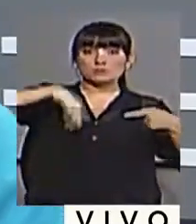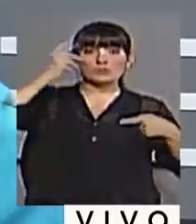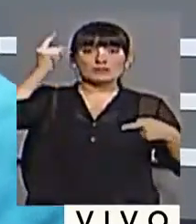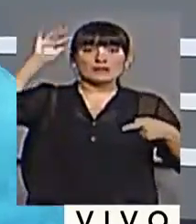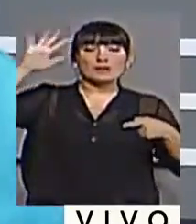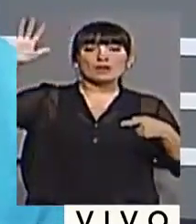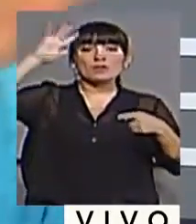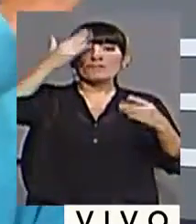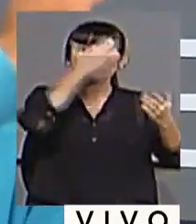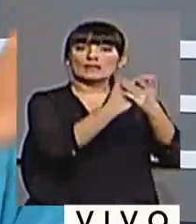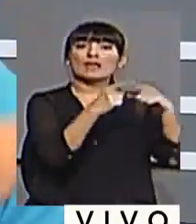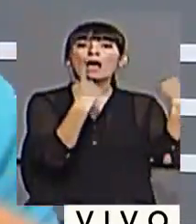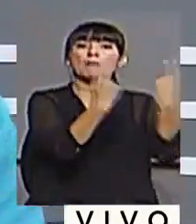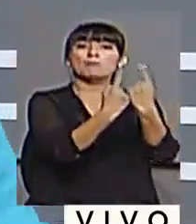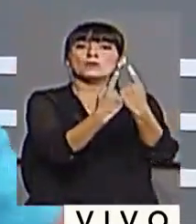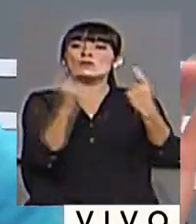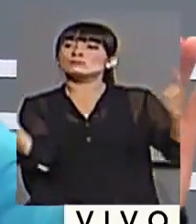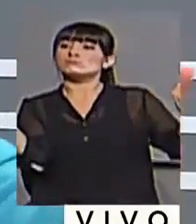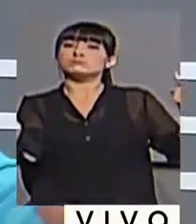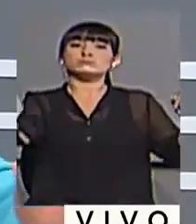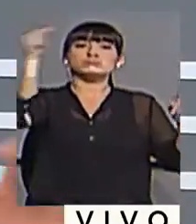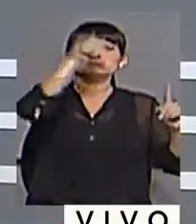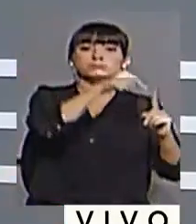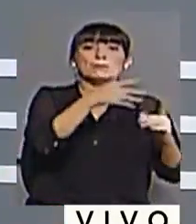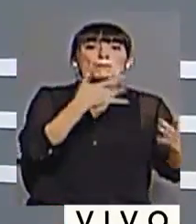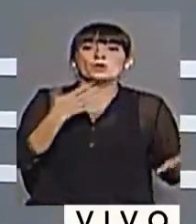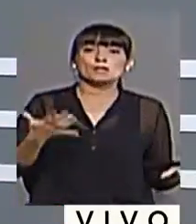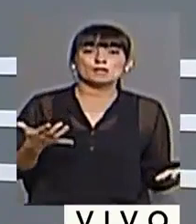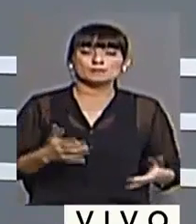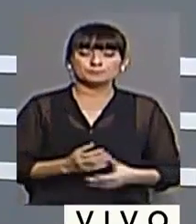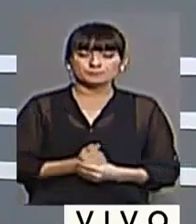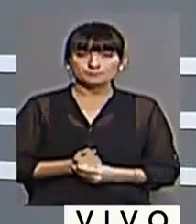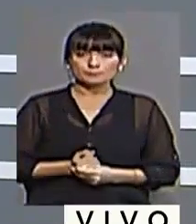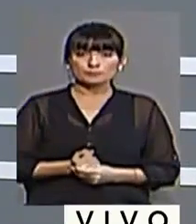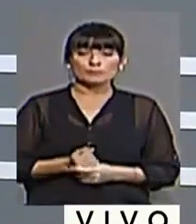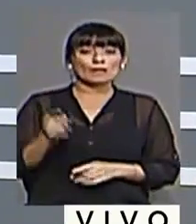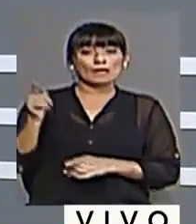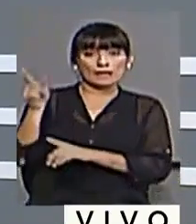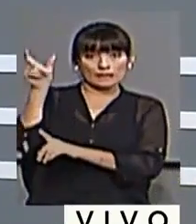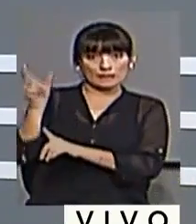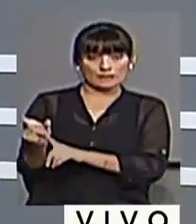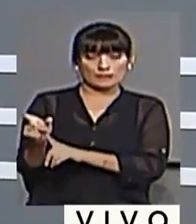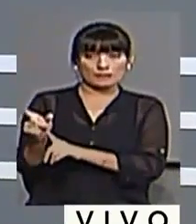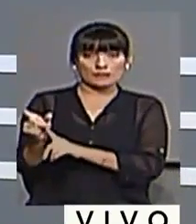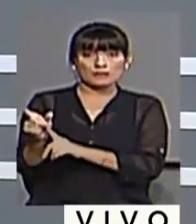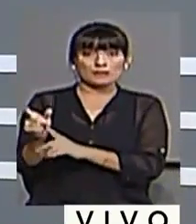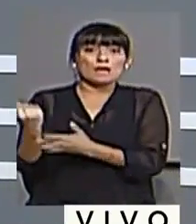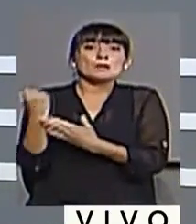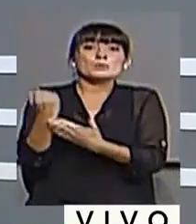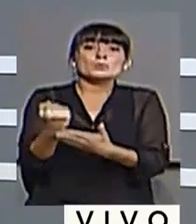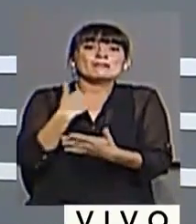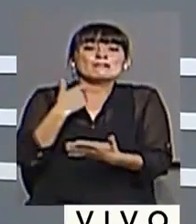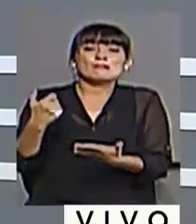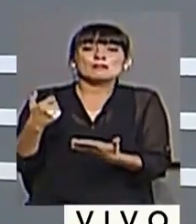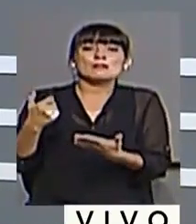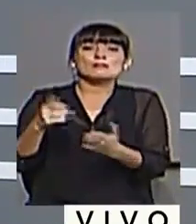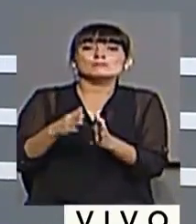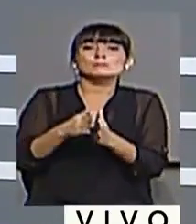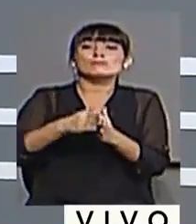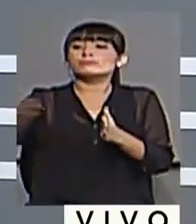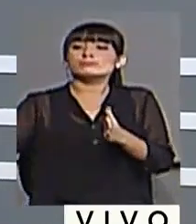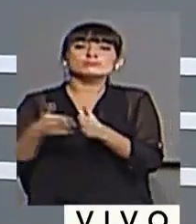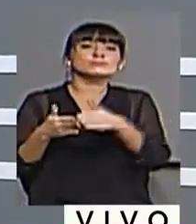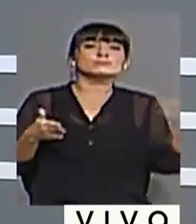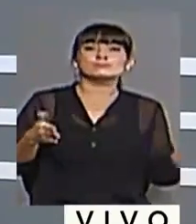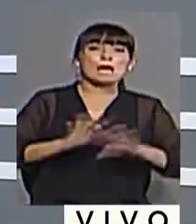y pasa hasta el otro lado derecho. Porque lo que a él le conviene es polarizar. Nosotros tenemos que construir una